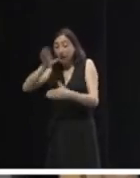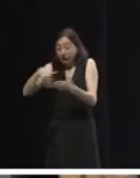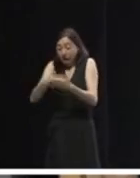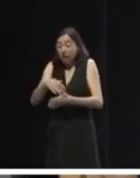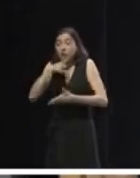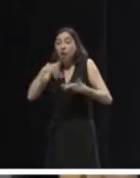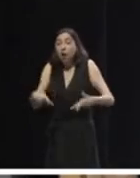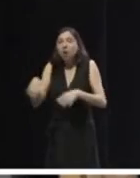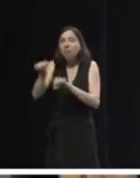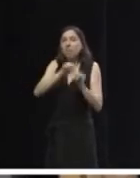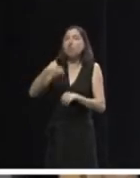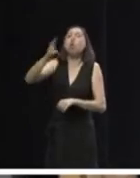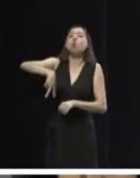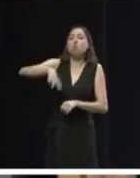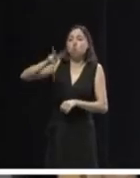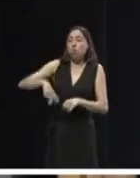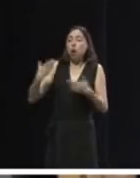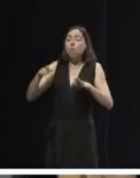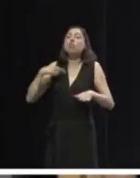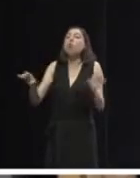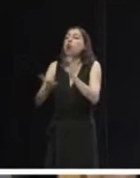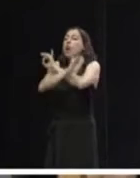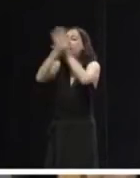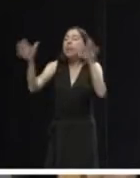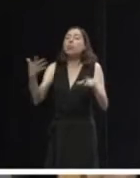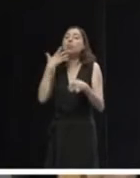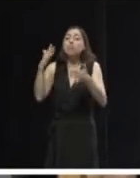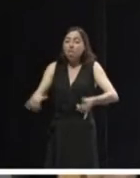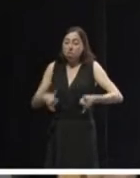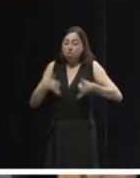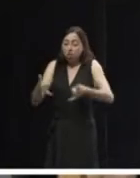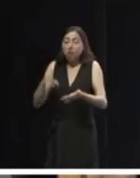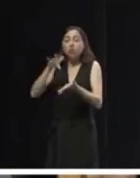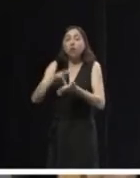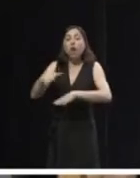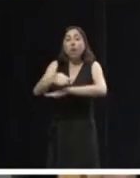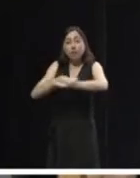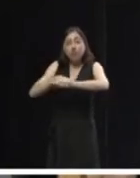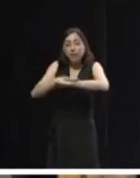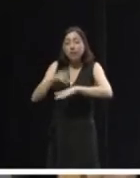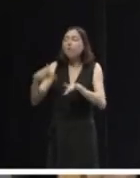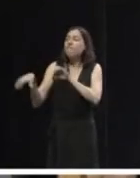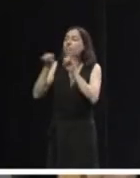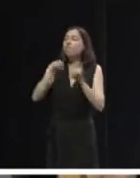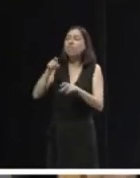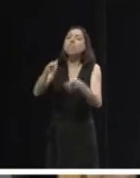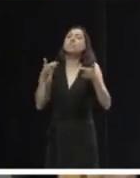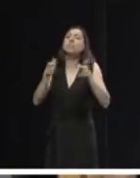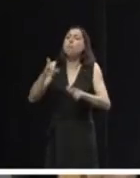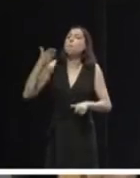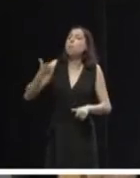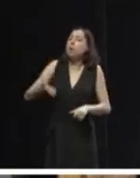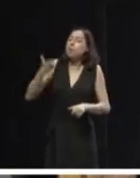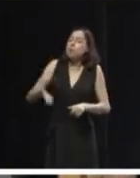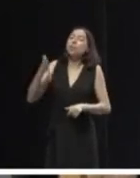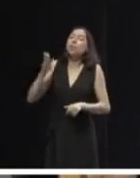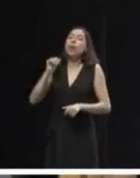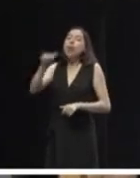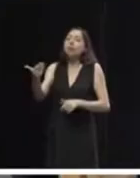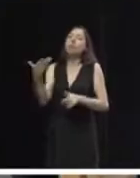defendió. Pero yo tengo claro que si Yolanda es presidenta, va a defender ese sector tan importante del campo